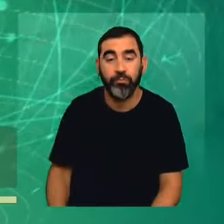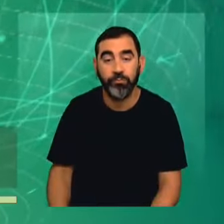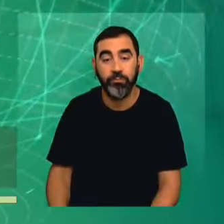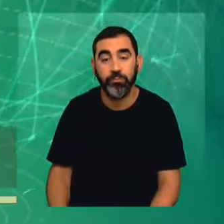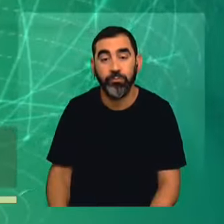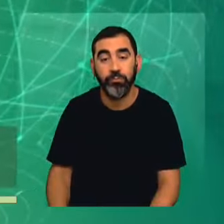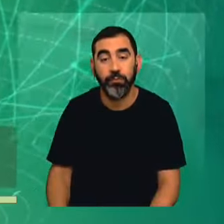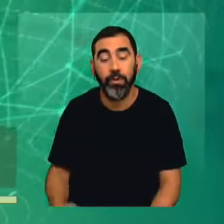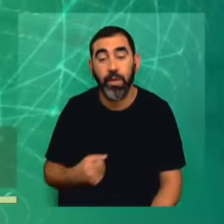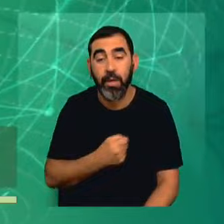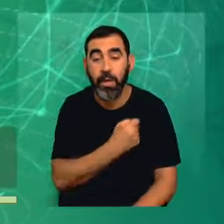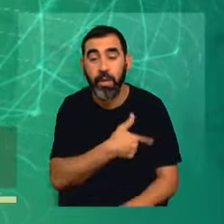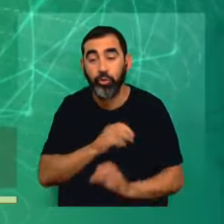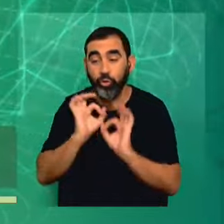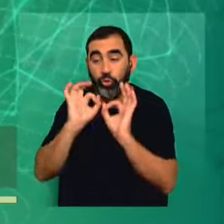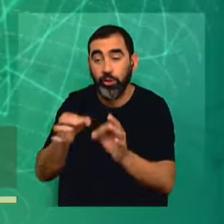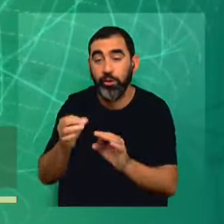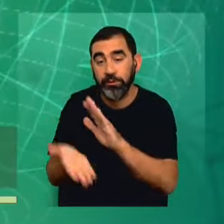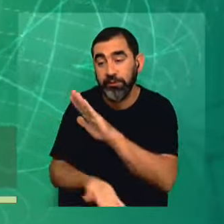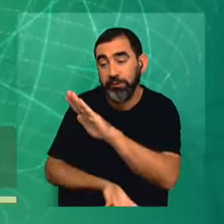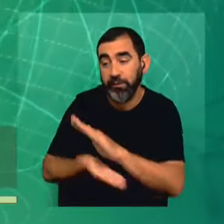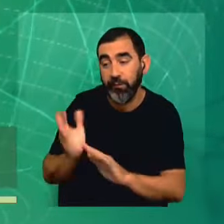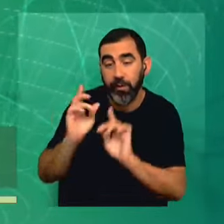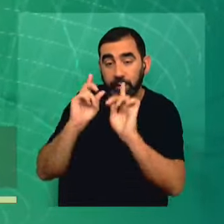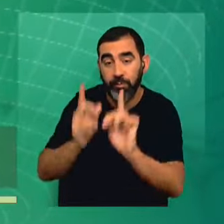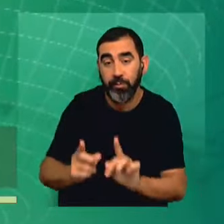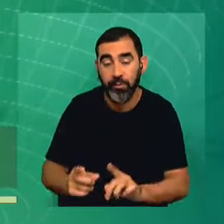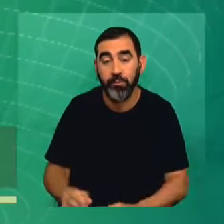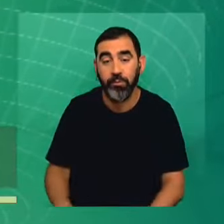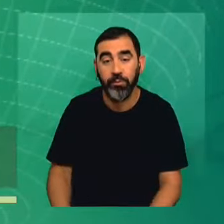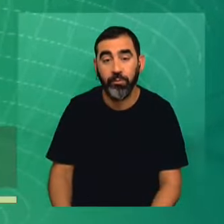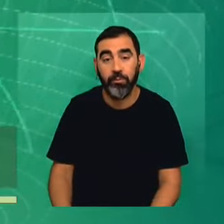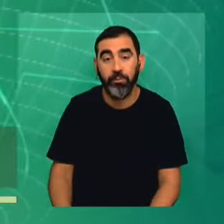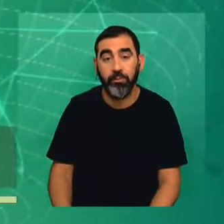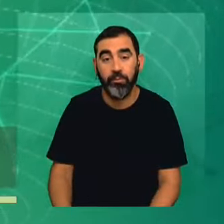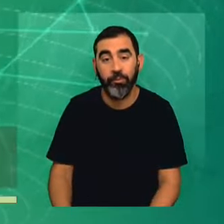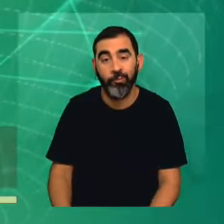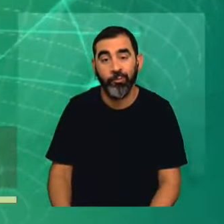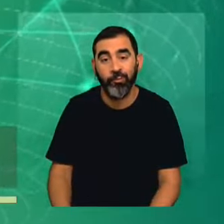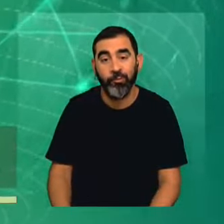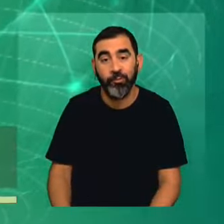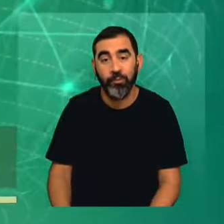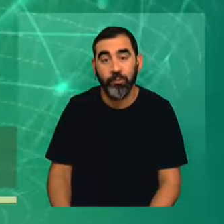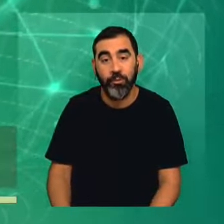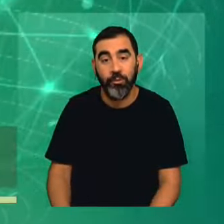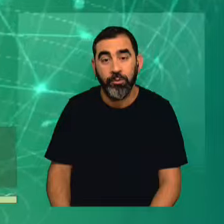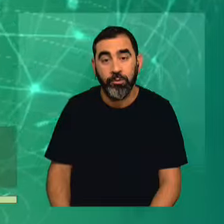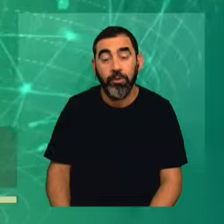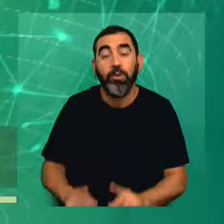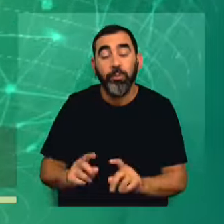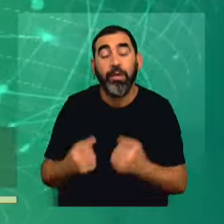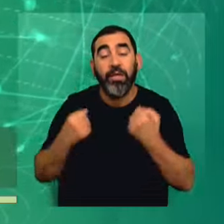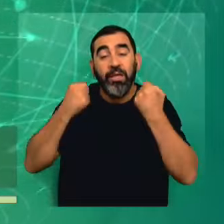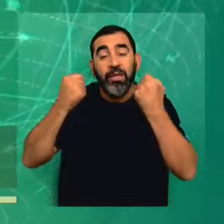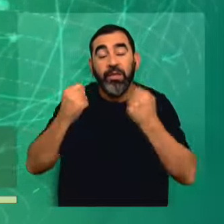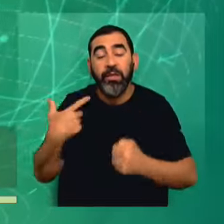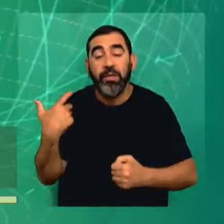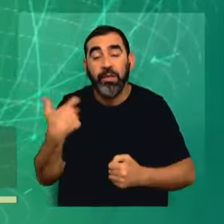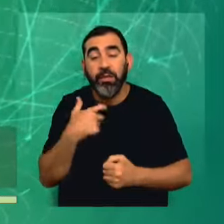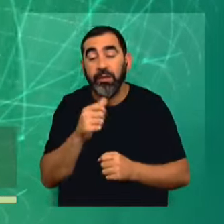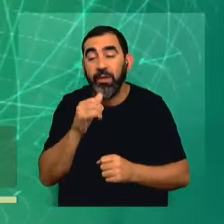tanto cuando nacional llegó como cuando se retiró del estadio campeón del siglo además de estos incidentes varios simpatizantes de peñarol